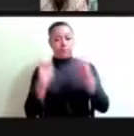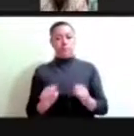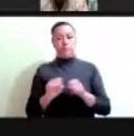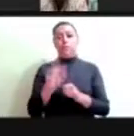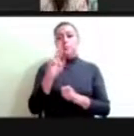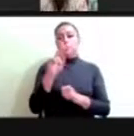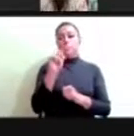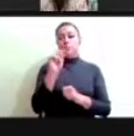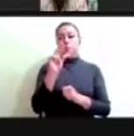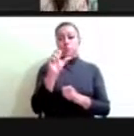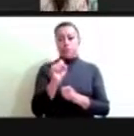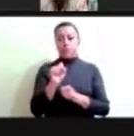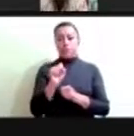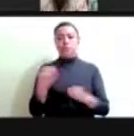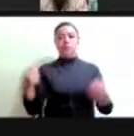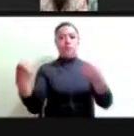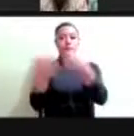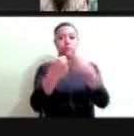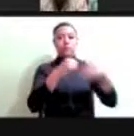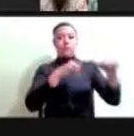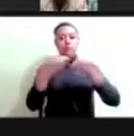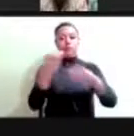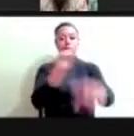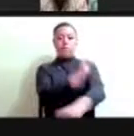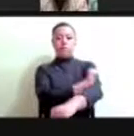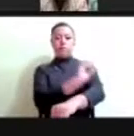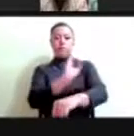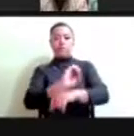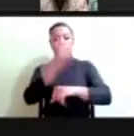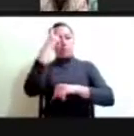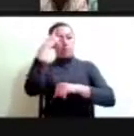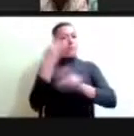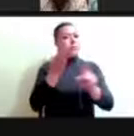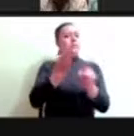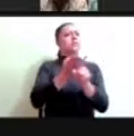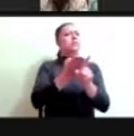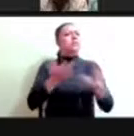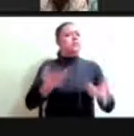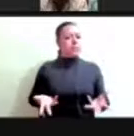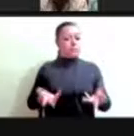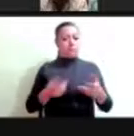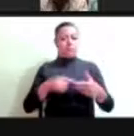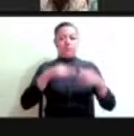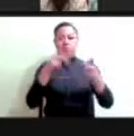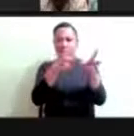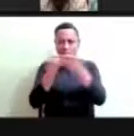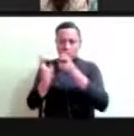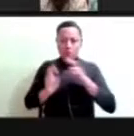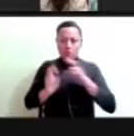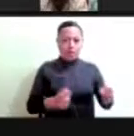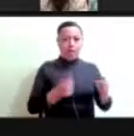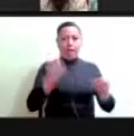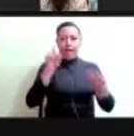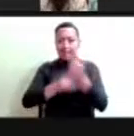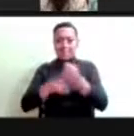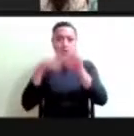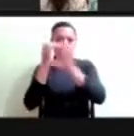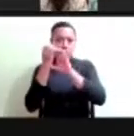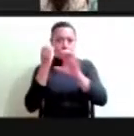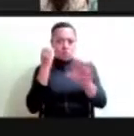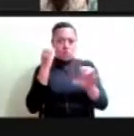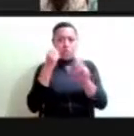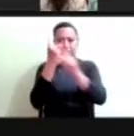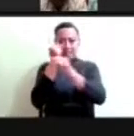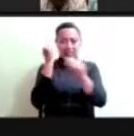demarcación Álvaro Obregón, con el propósito de disminuir el índice delictivo de asaltos a pasajeros.